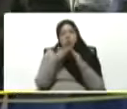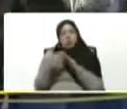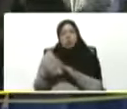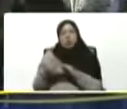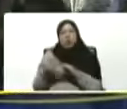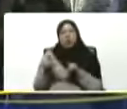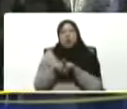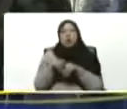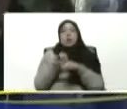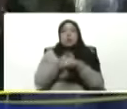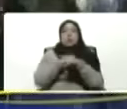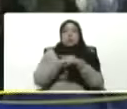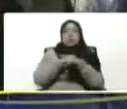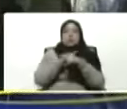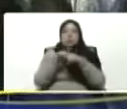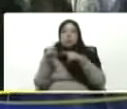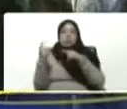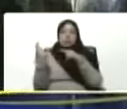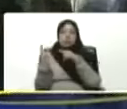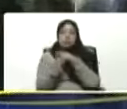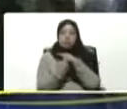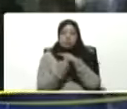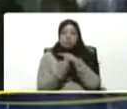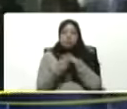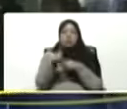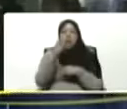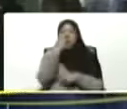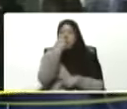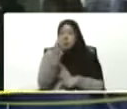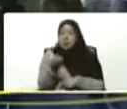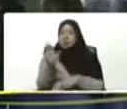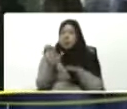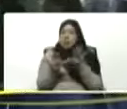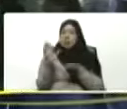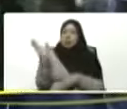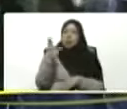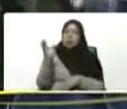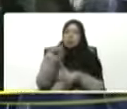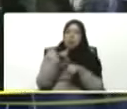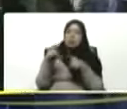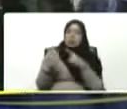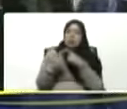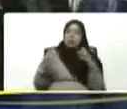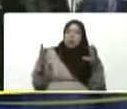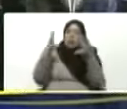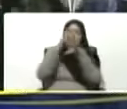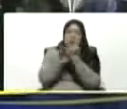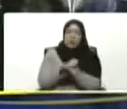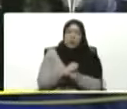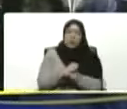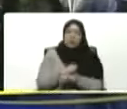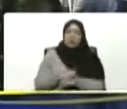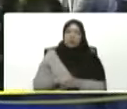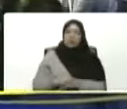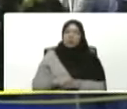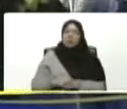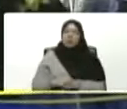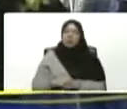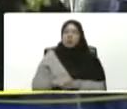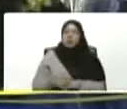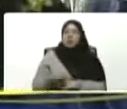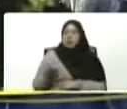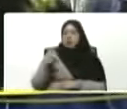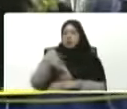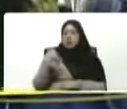Agustín. Cuando vayan a Caracas, visiten San Agustín, en la noche sobre todo. Si se quieren tomar algo,